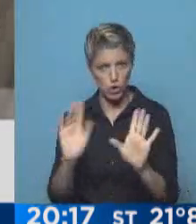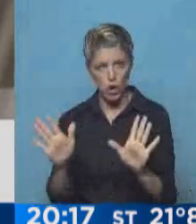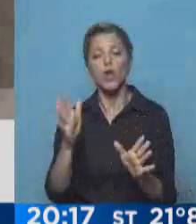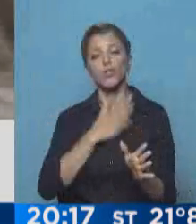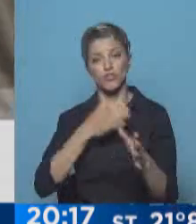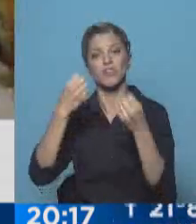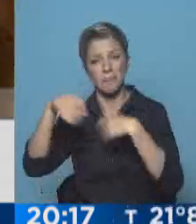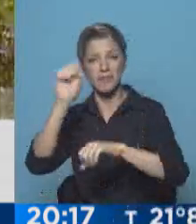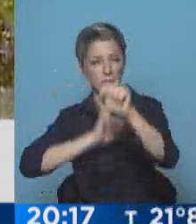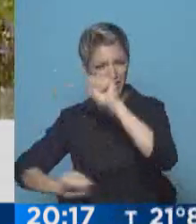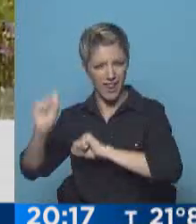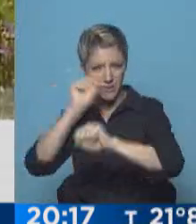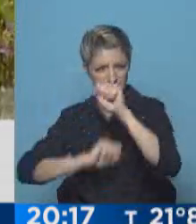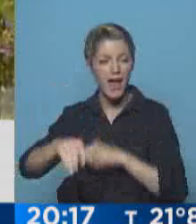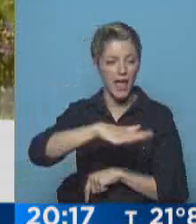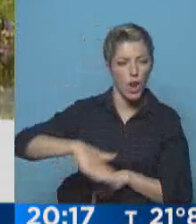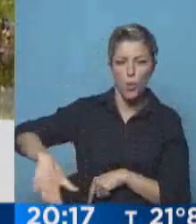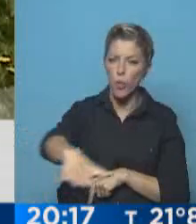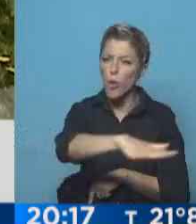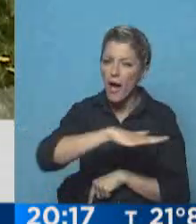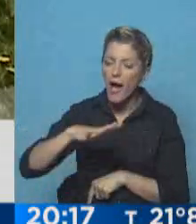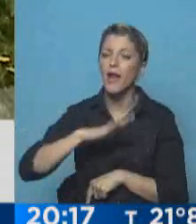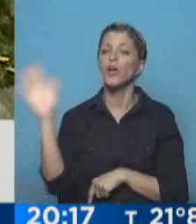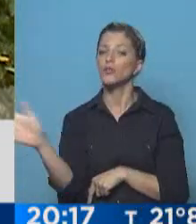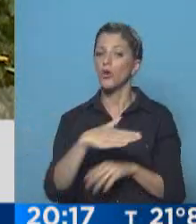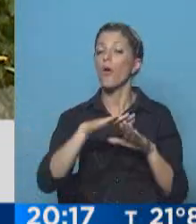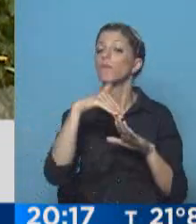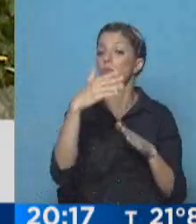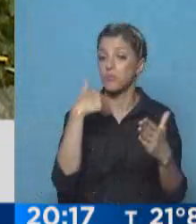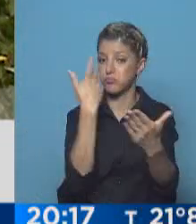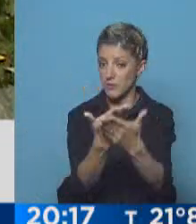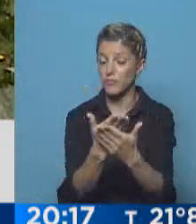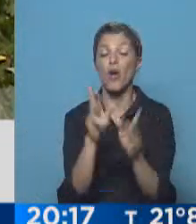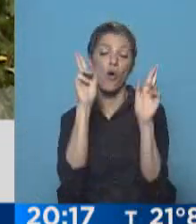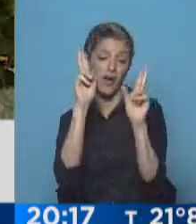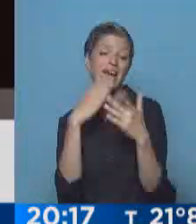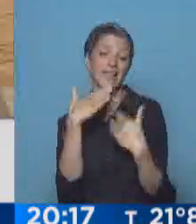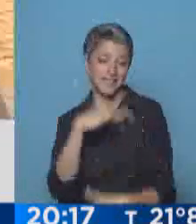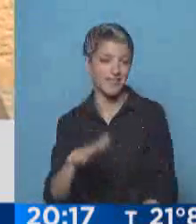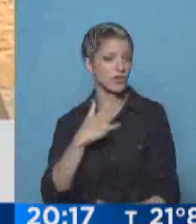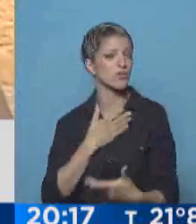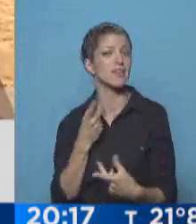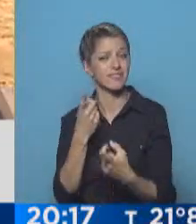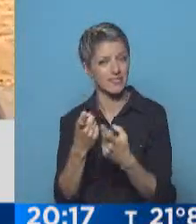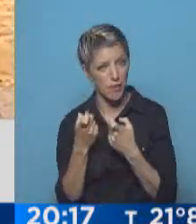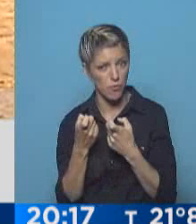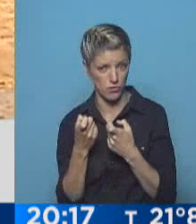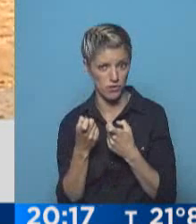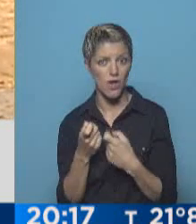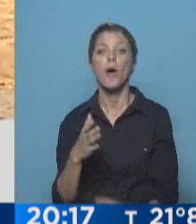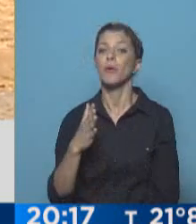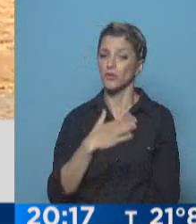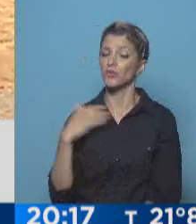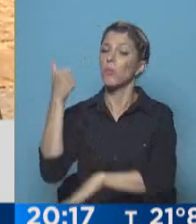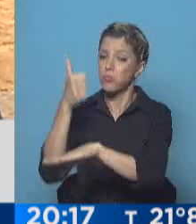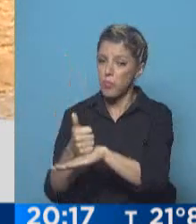limpiar el terreno, empezamos a limpiar todo lo que es el frente. Ojalá que nos entiendan la necesidad que tenemos, porque nosotros estamos acá porque